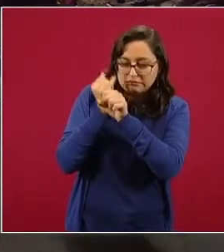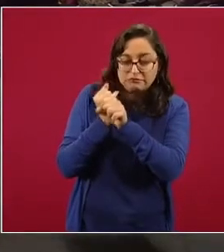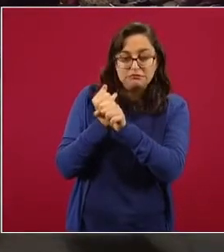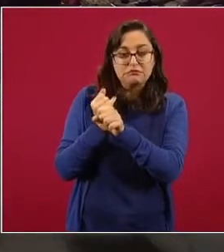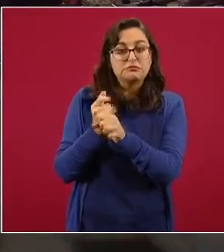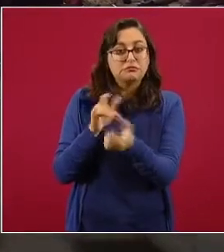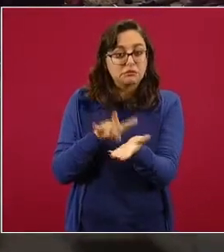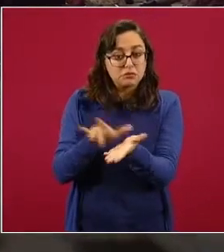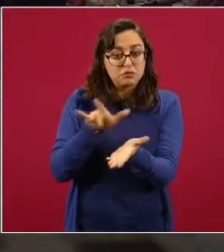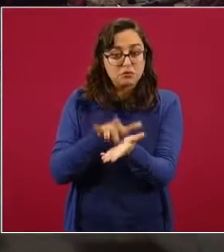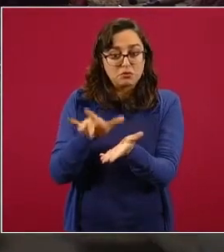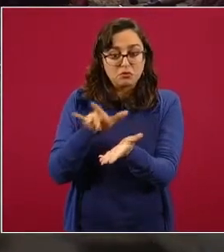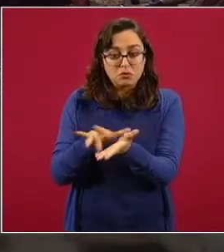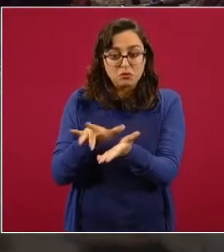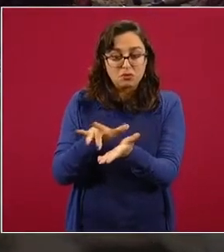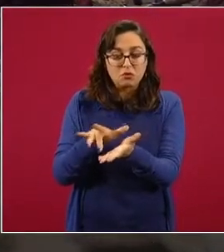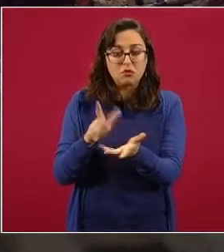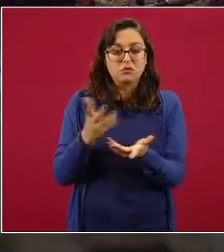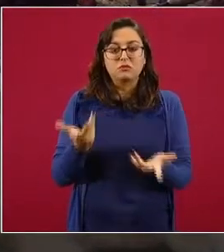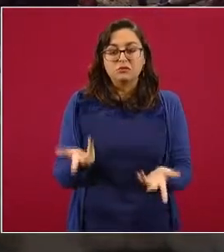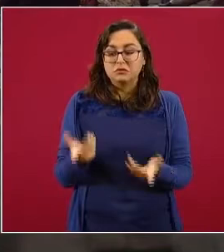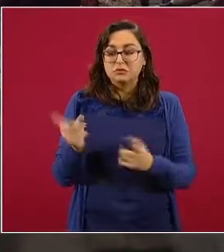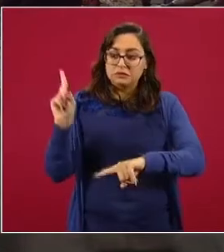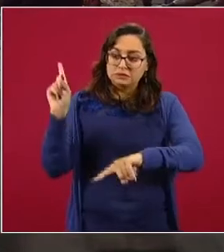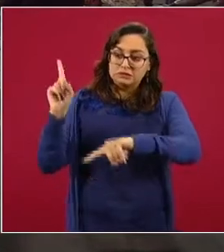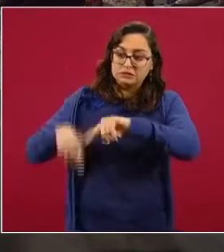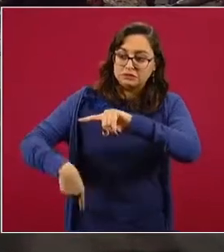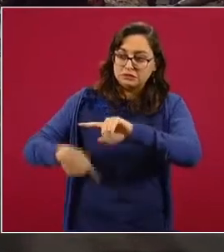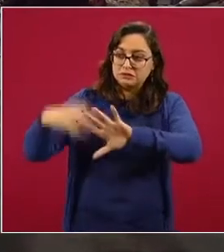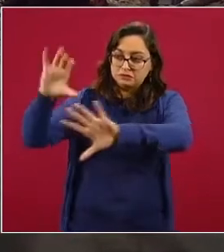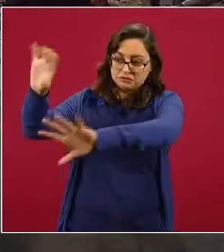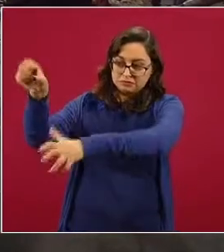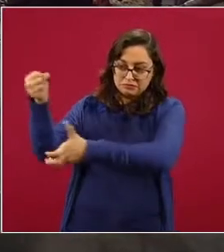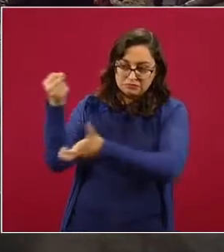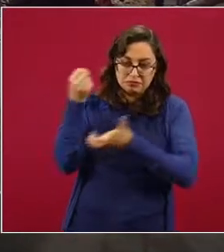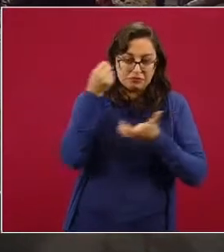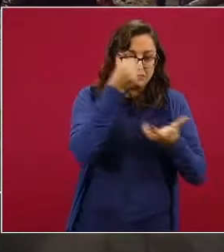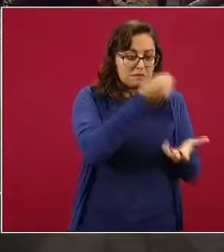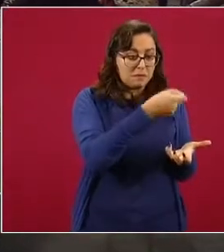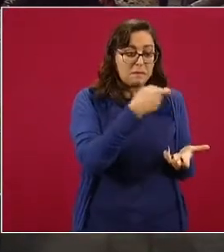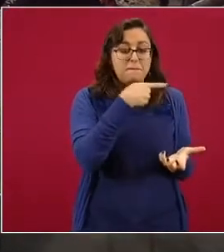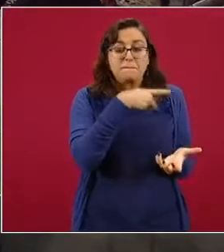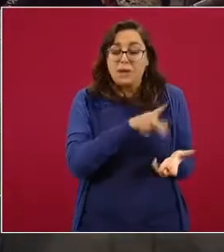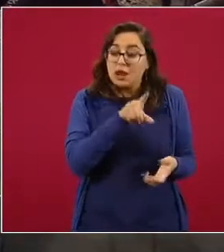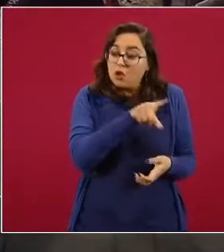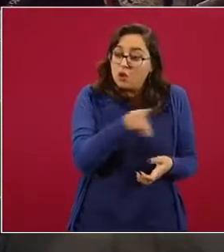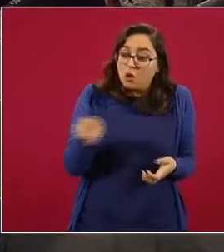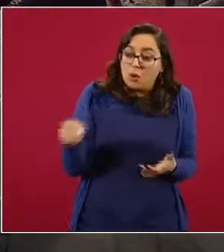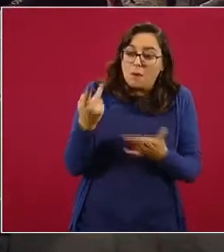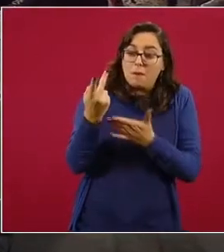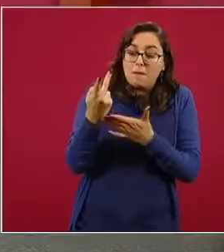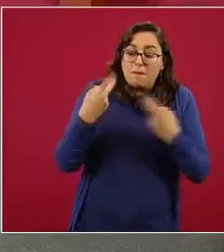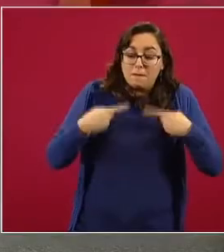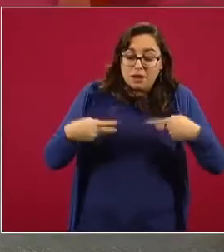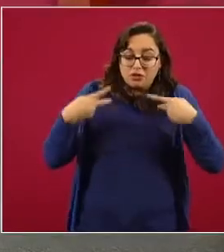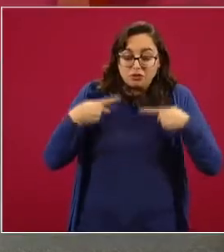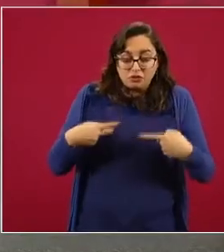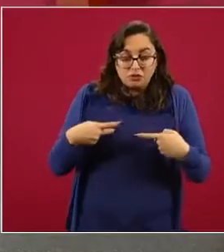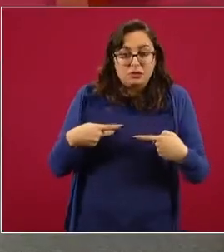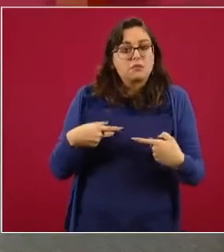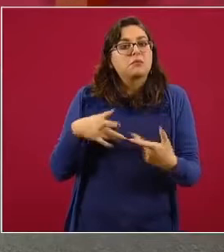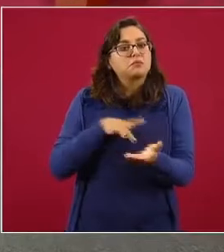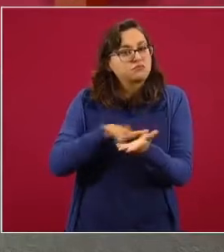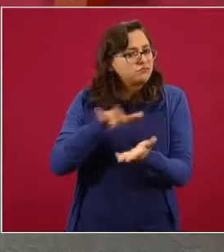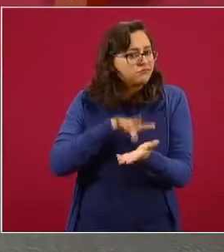pues desaparecen, pero esos investigadores, esos científicos van a seguir recibiendo los apoyos del CONACYT.